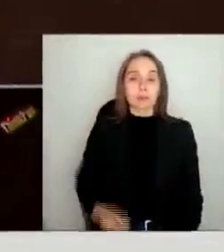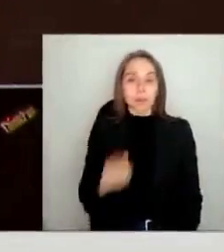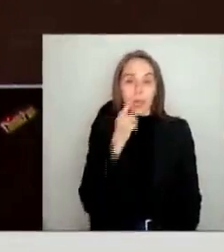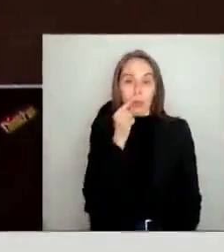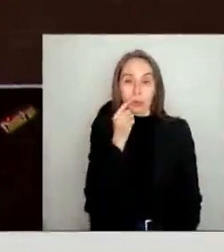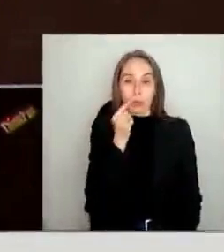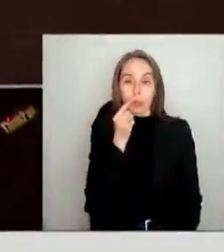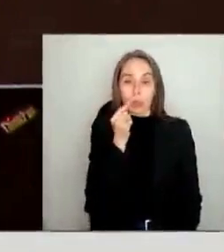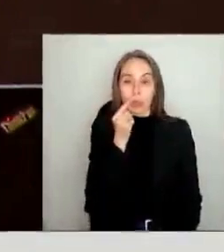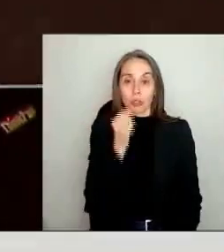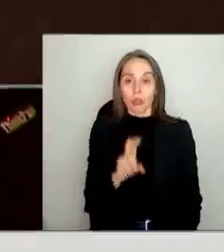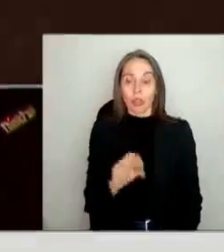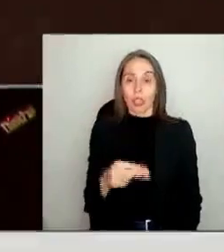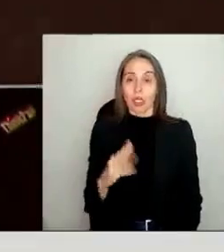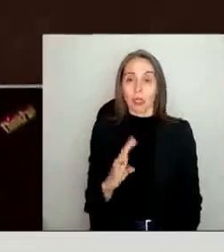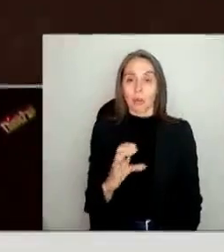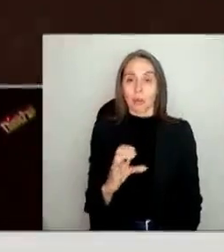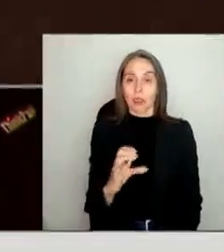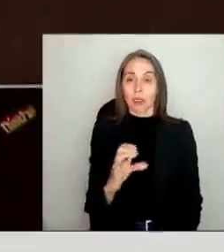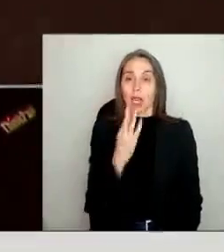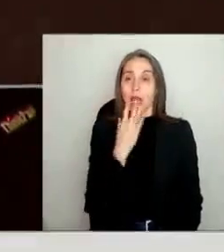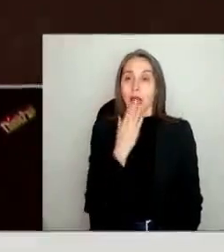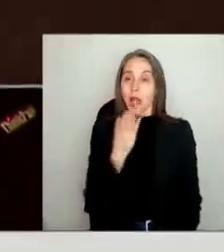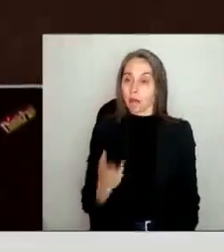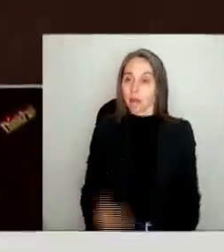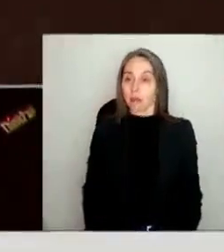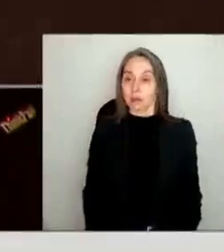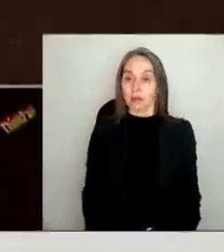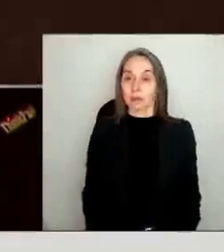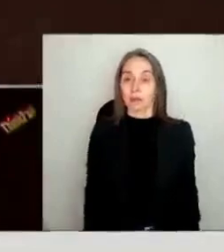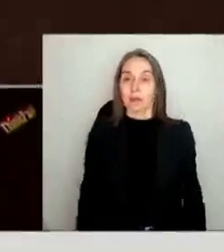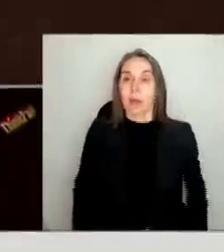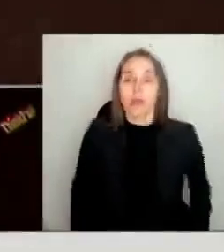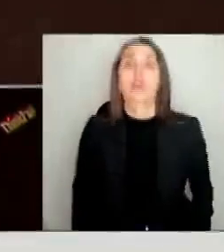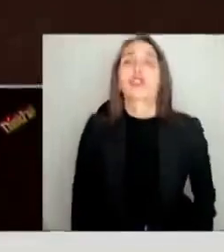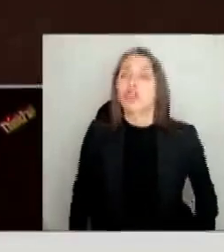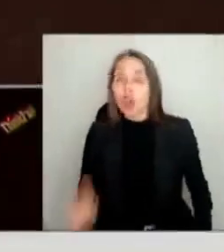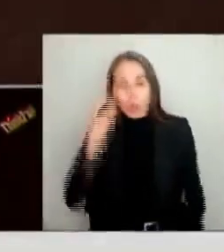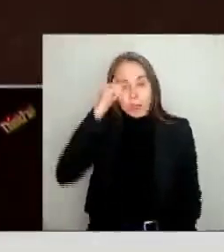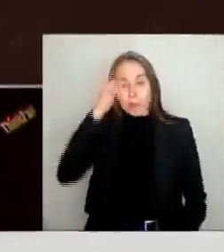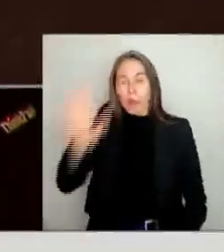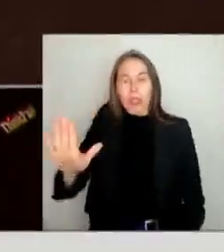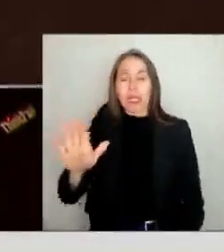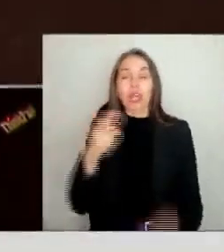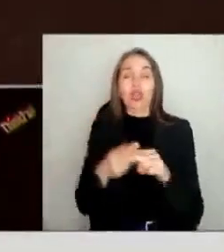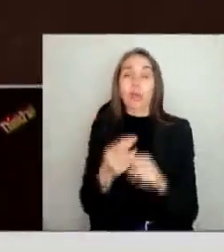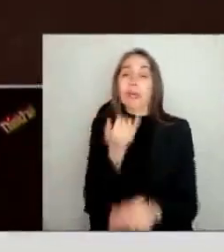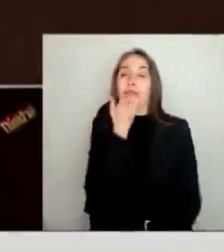radev tiene la palabra Ah no perdón diputado Cher tiene la